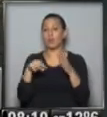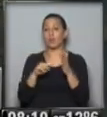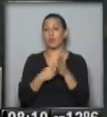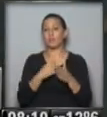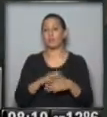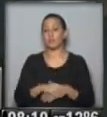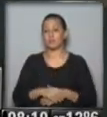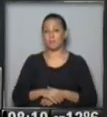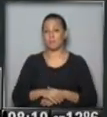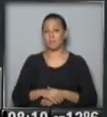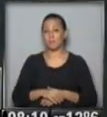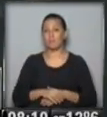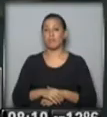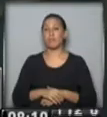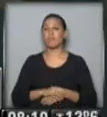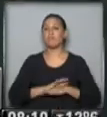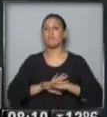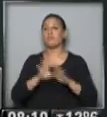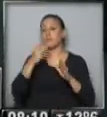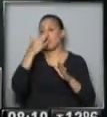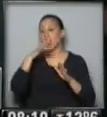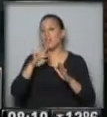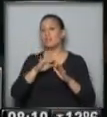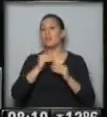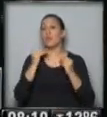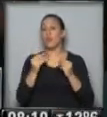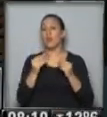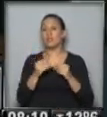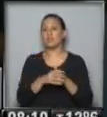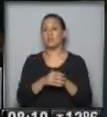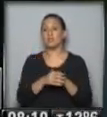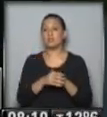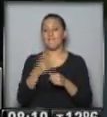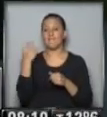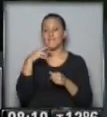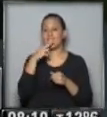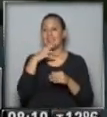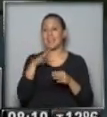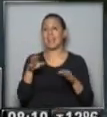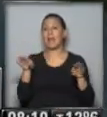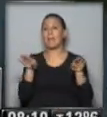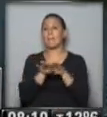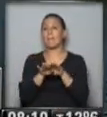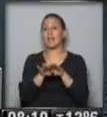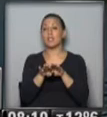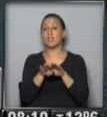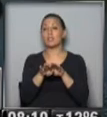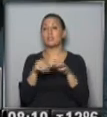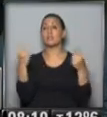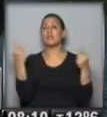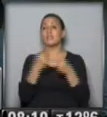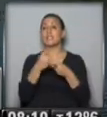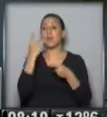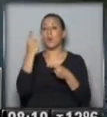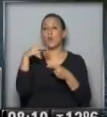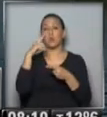aires- ponerle punto final al vínculo no cuando el viernes había empatado recordamos con unión de santa fe un resultado